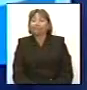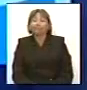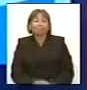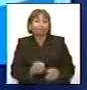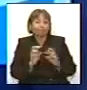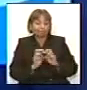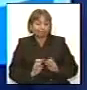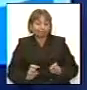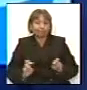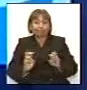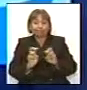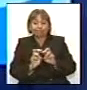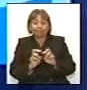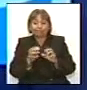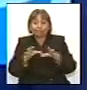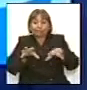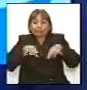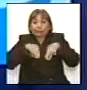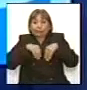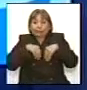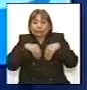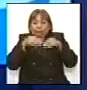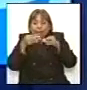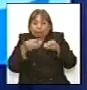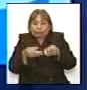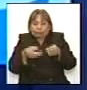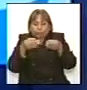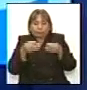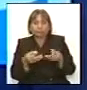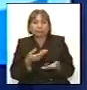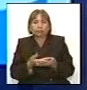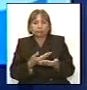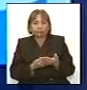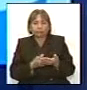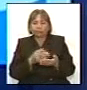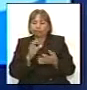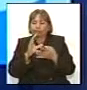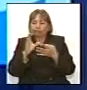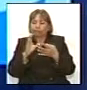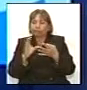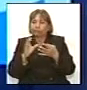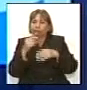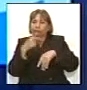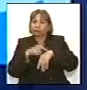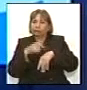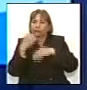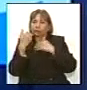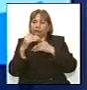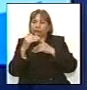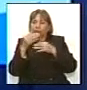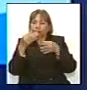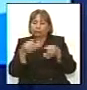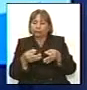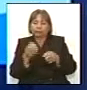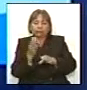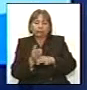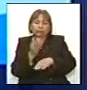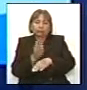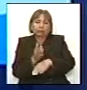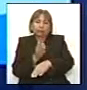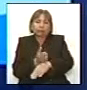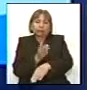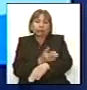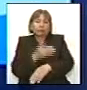Y el Pleno del Congreso aprobó establecer disposiciones excepcionales y de carácter temporal para asegurar el adecuado desarrollo de